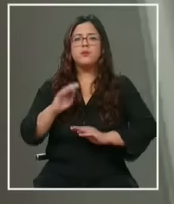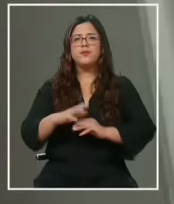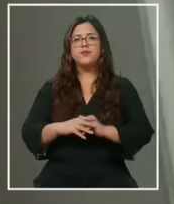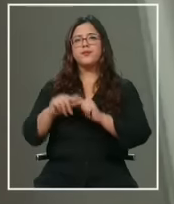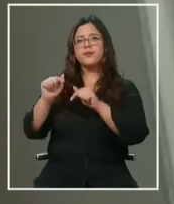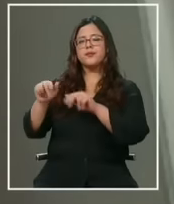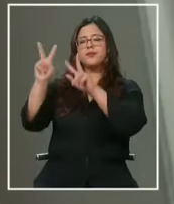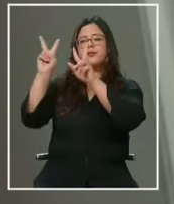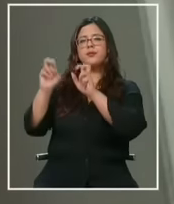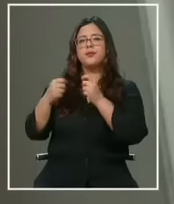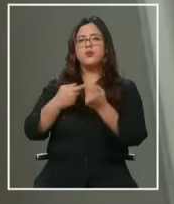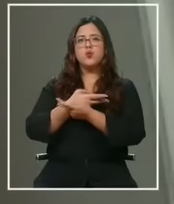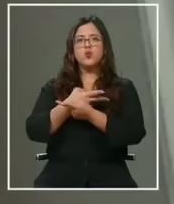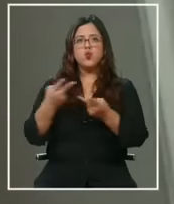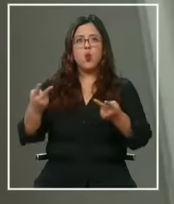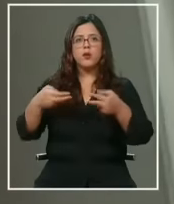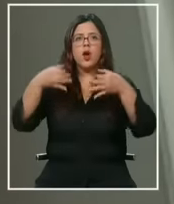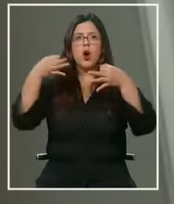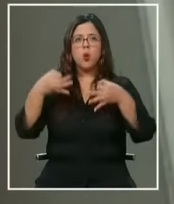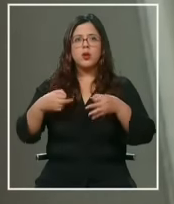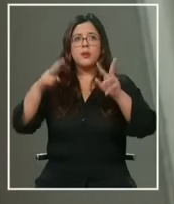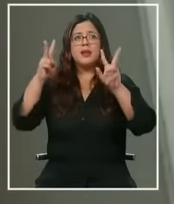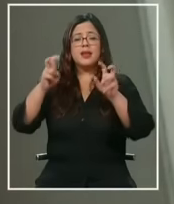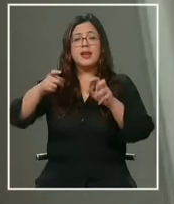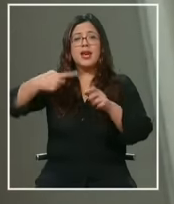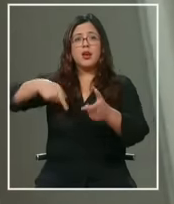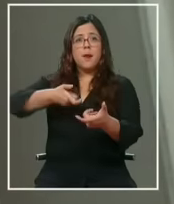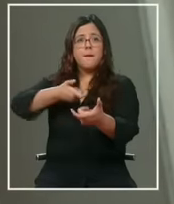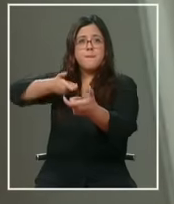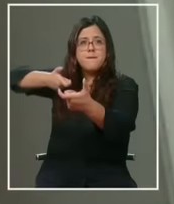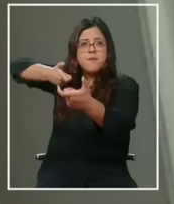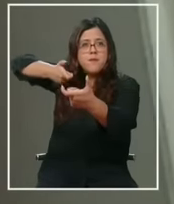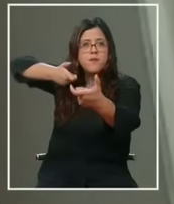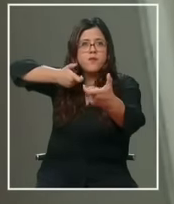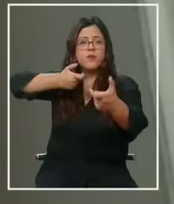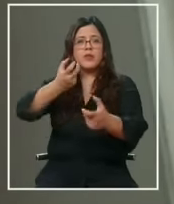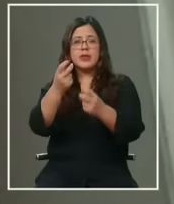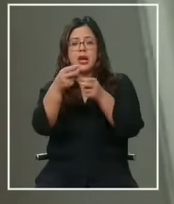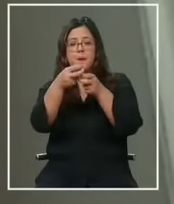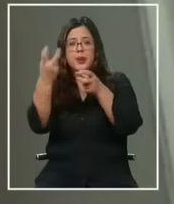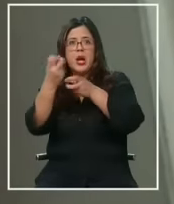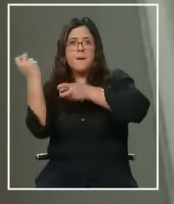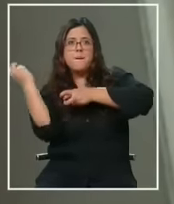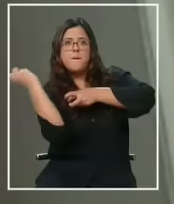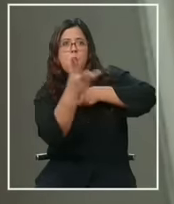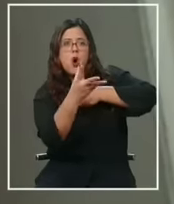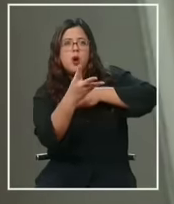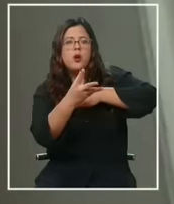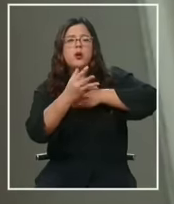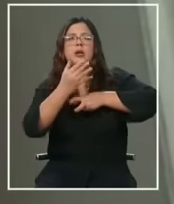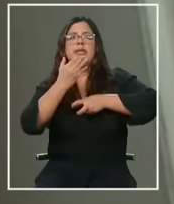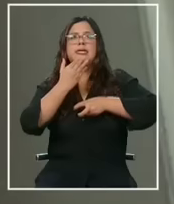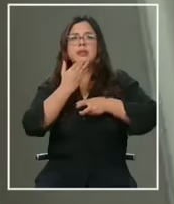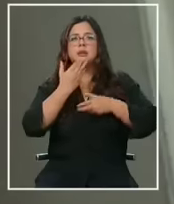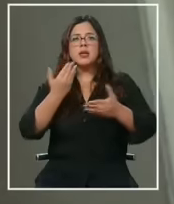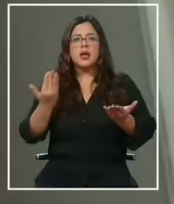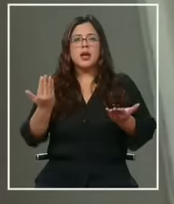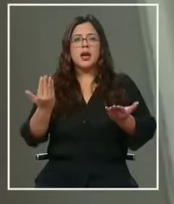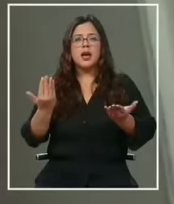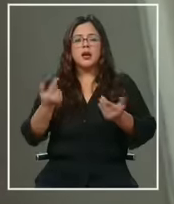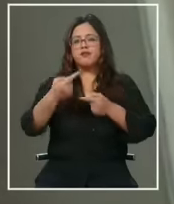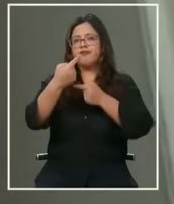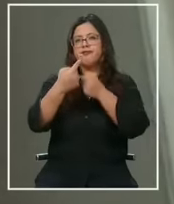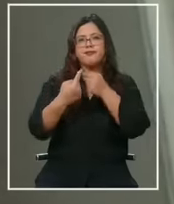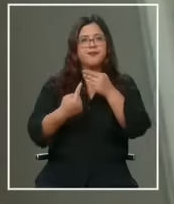esa connotación pública que maneja el armamento de guerra, que manejan granadas, que manejan prácticamente un